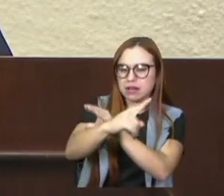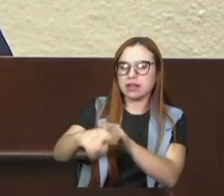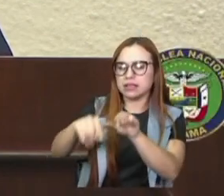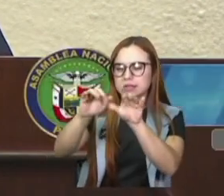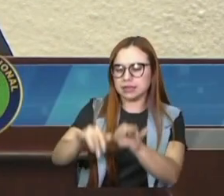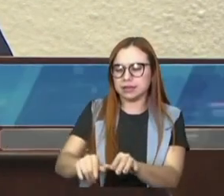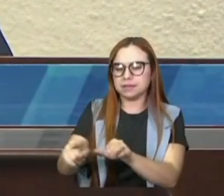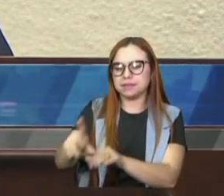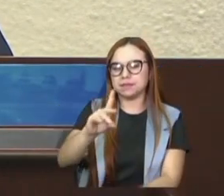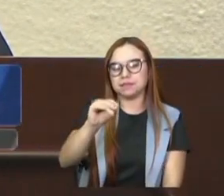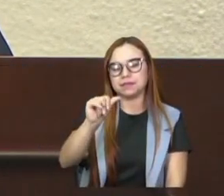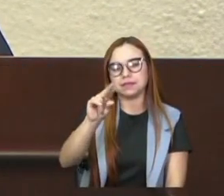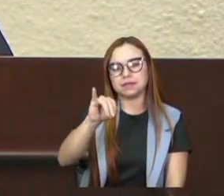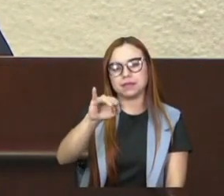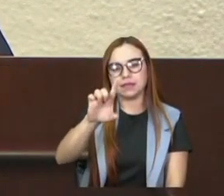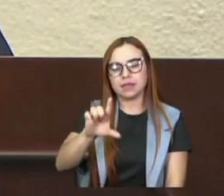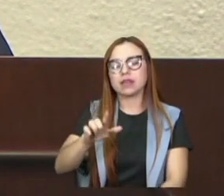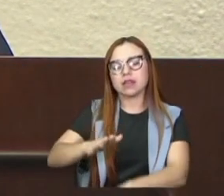Daniel Ramos. Tiene la palabra